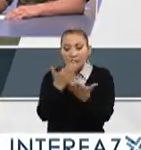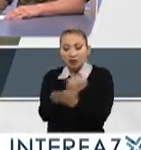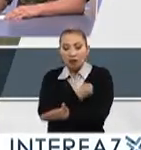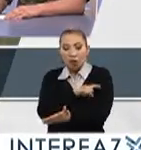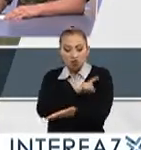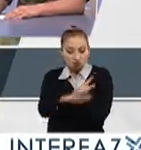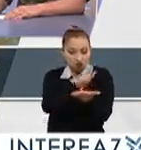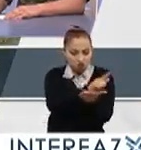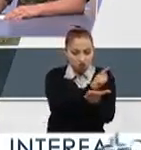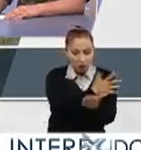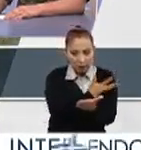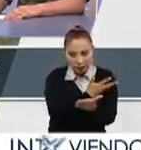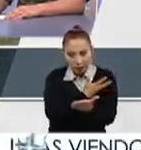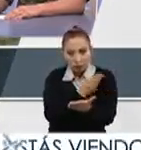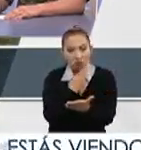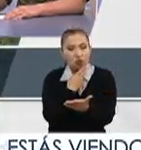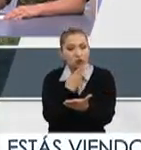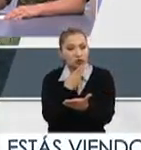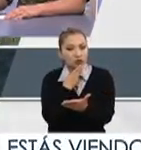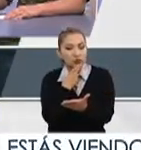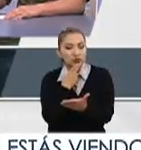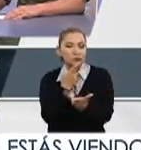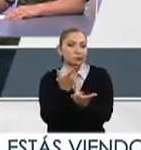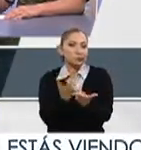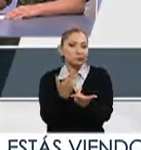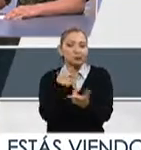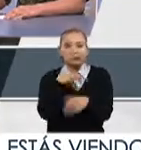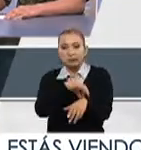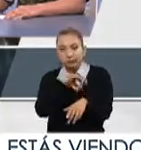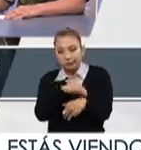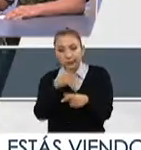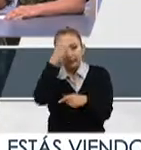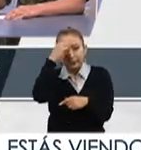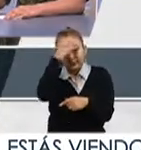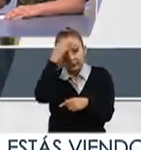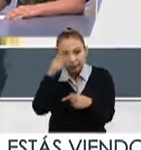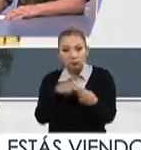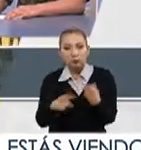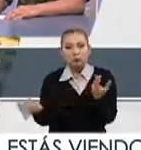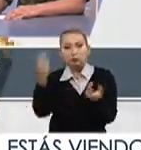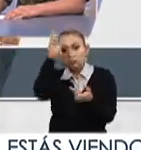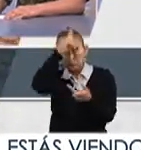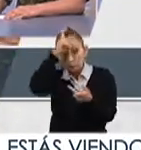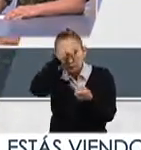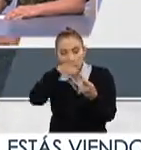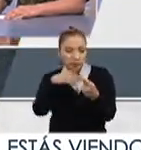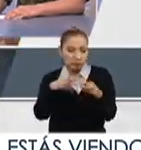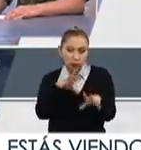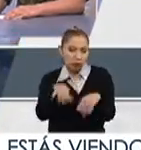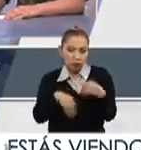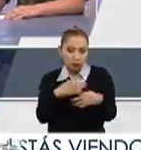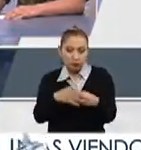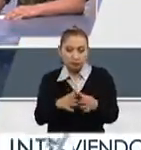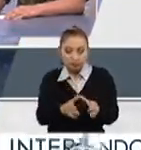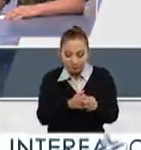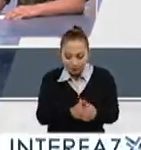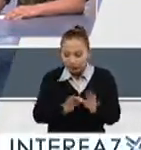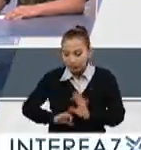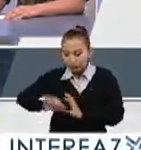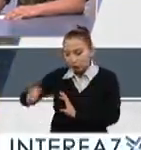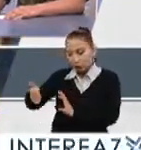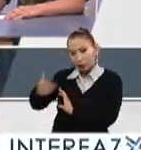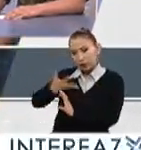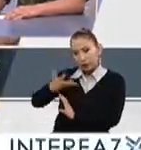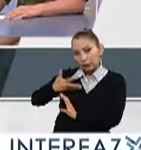sanidad, donde tenemos aplicación ahí, los médicos, enfermeras, psicólogos y toda esta gente, ¿no? Y